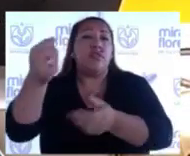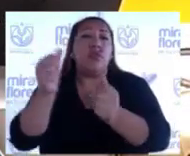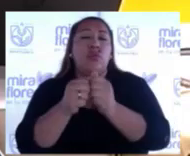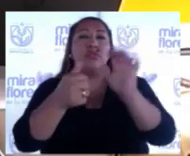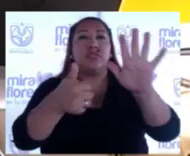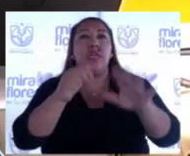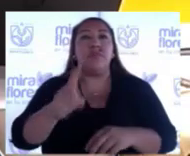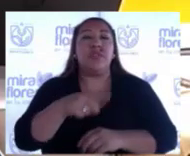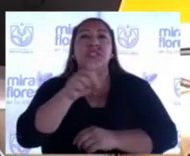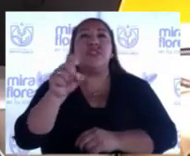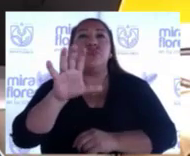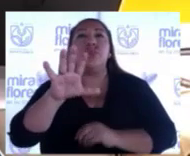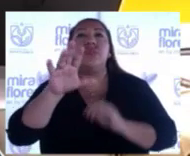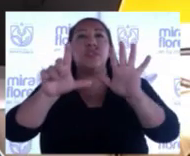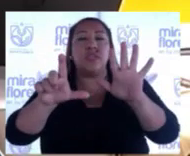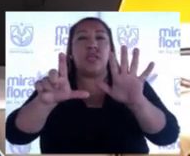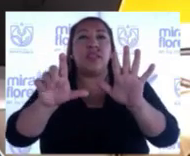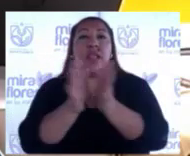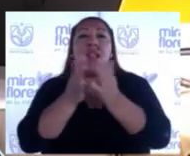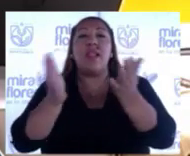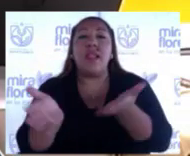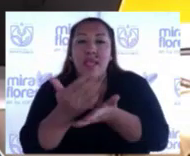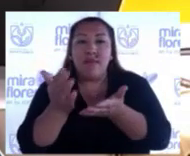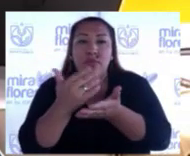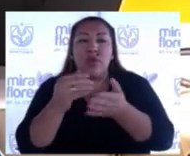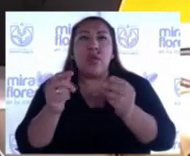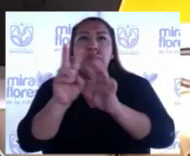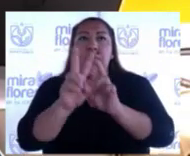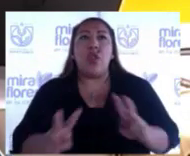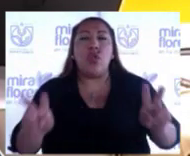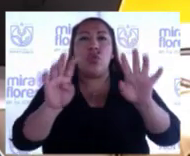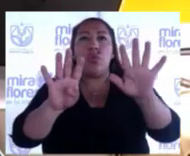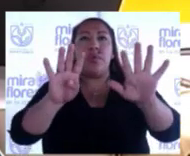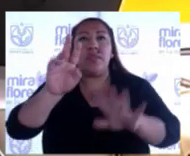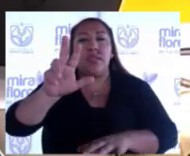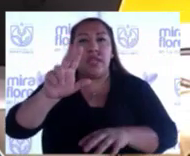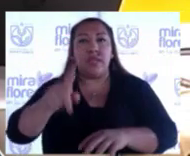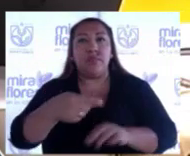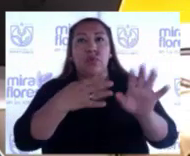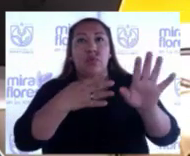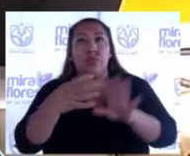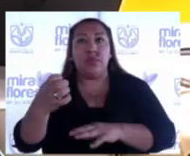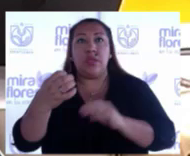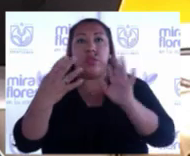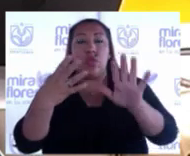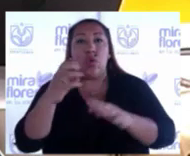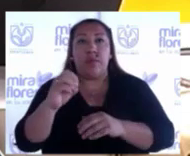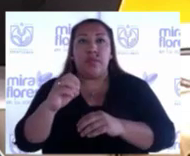de 6.157 libros que ascienden al valor de